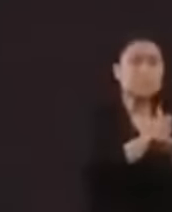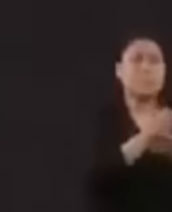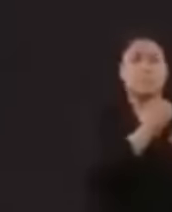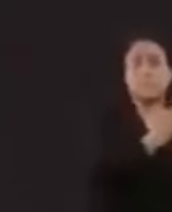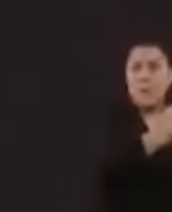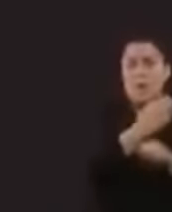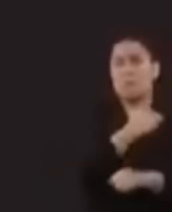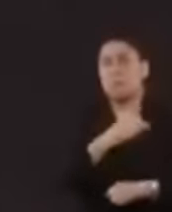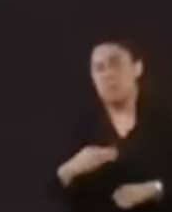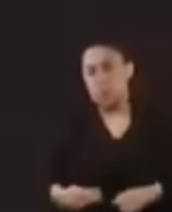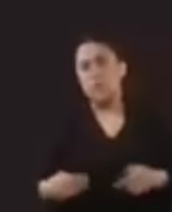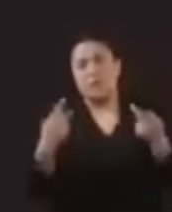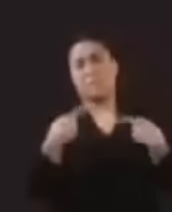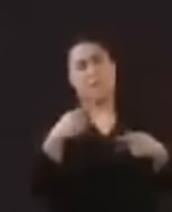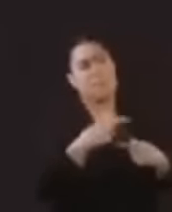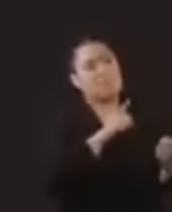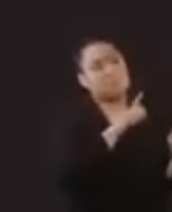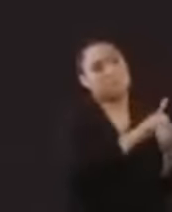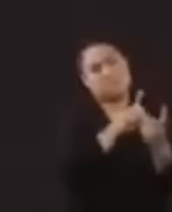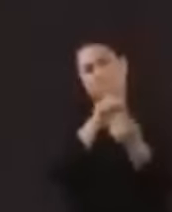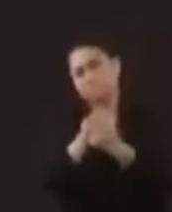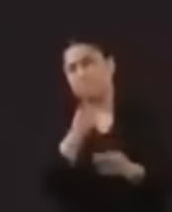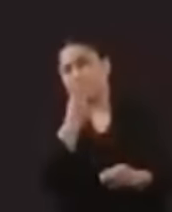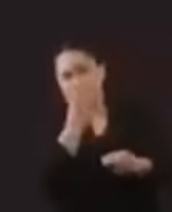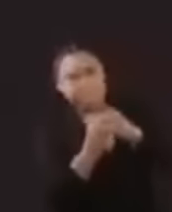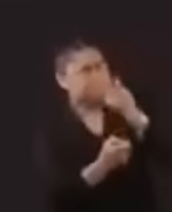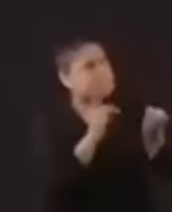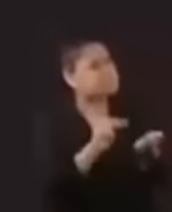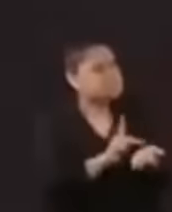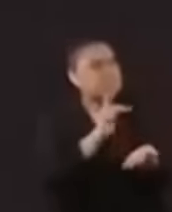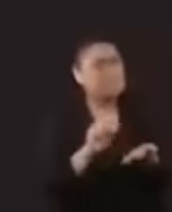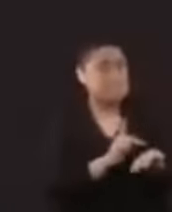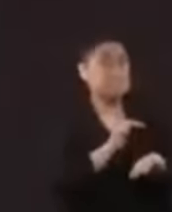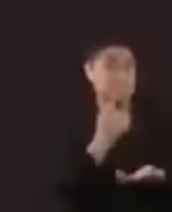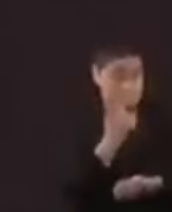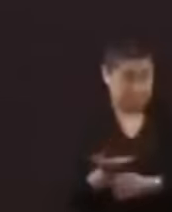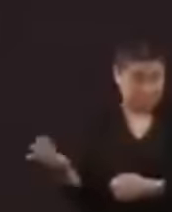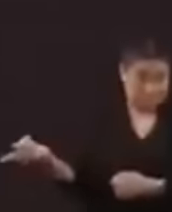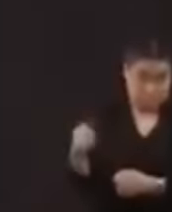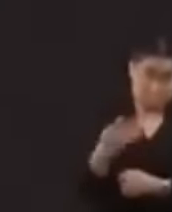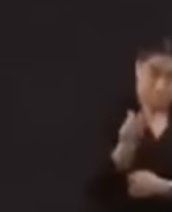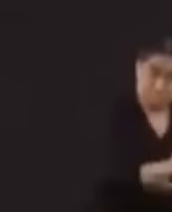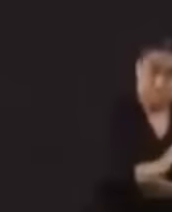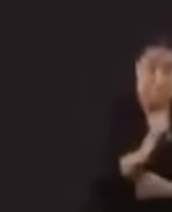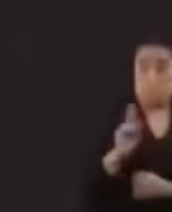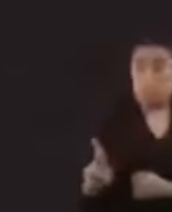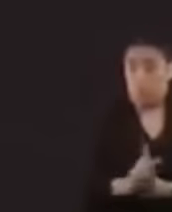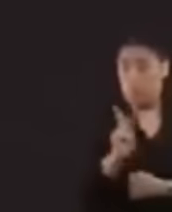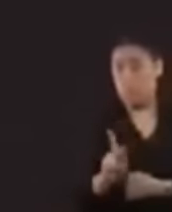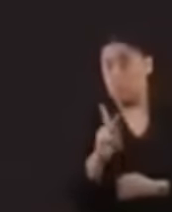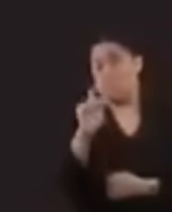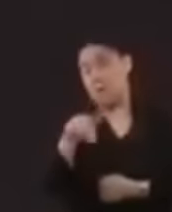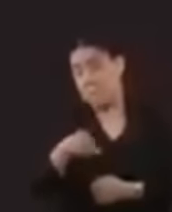con la gente, enfatizarle una y otra vez que volvieron a traicionar al pueblo los de la oposición,